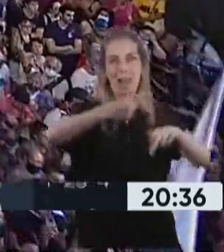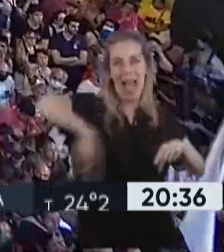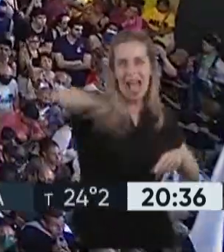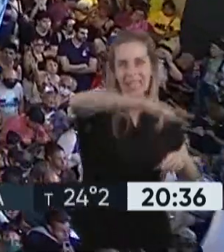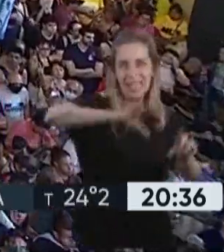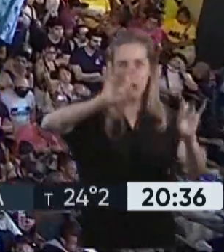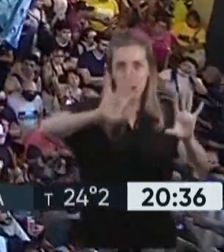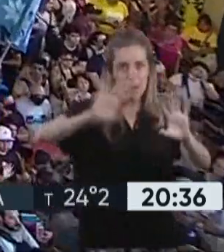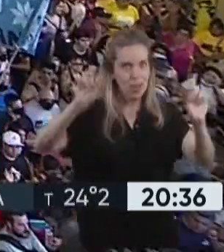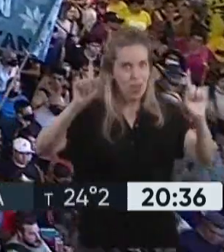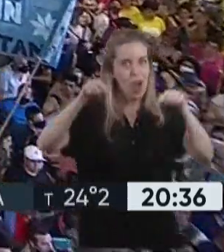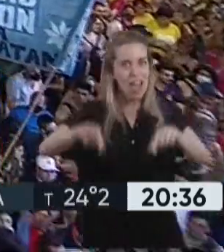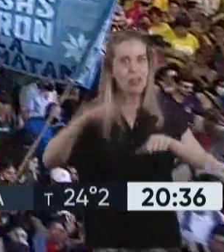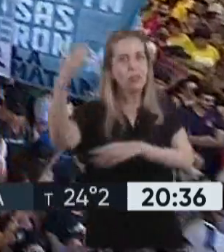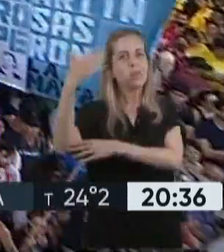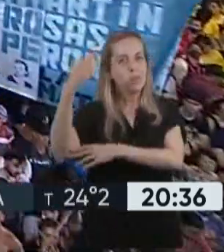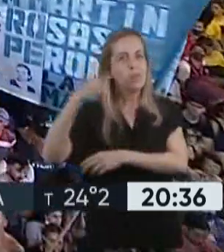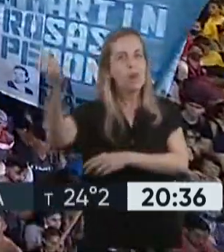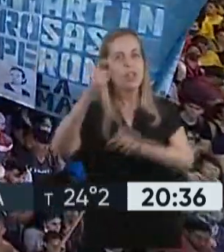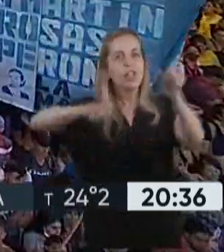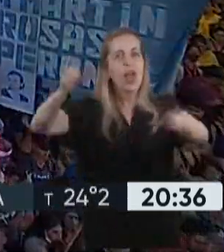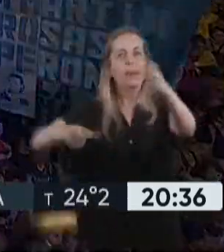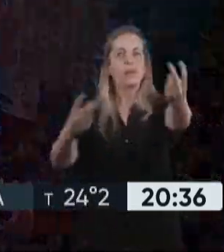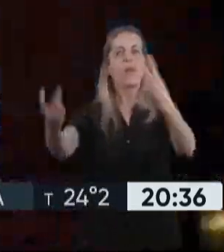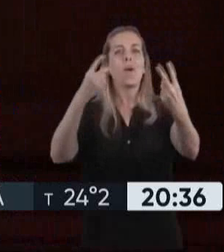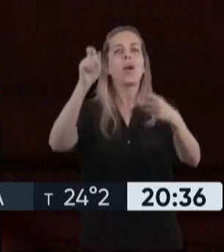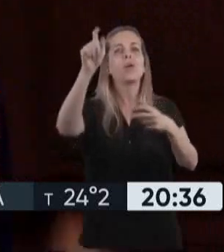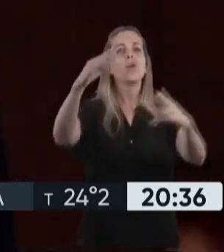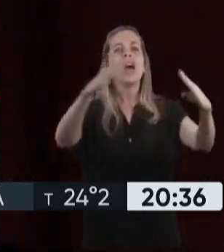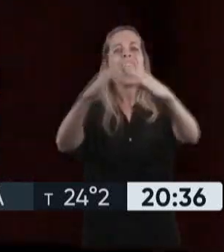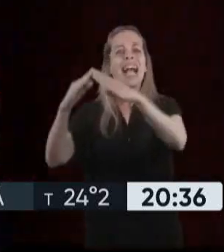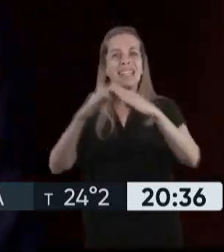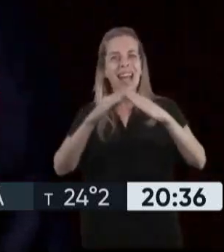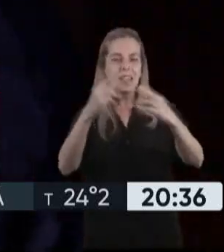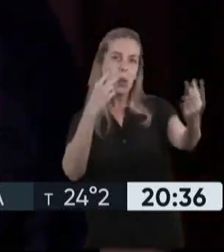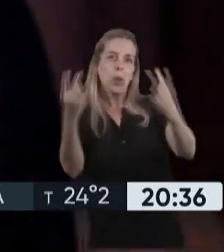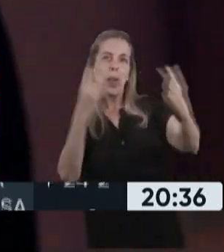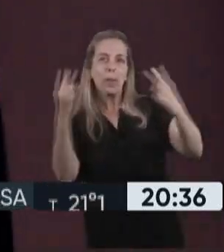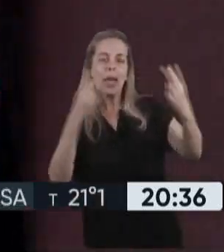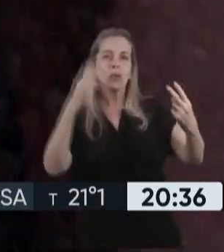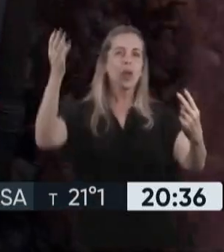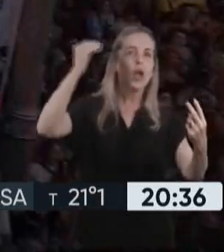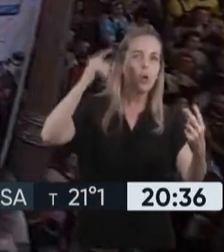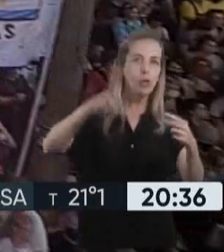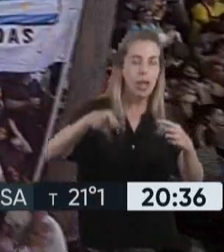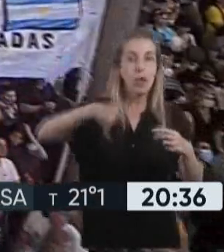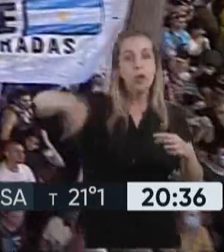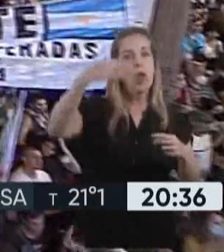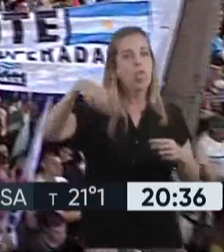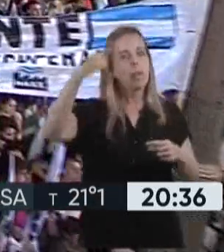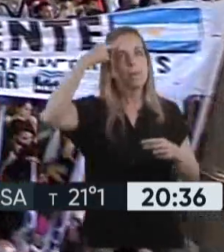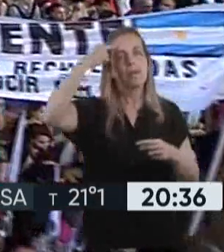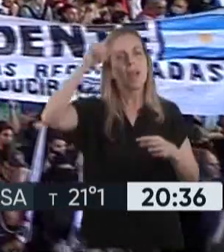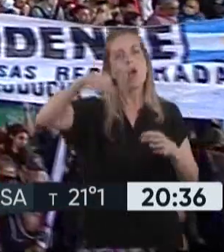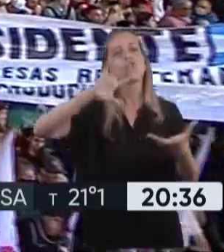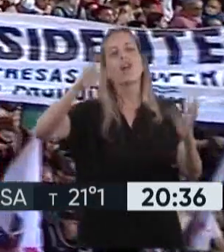mensaje les llegue a los que nos están viendo, a los que están en sus casas escuchándonos. Nosotros tenemos que construir a otro